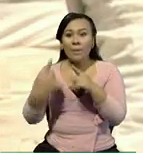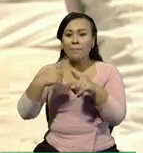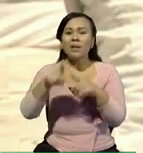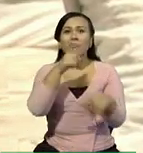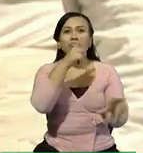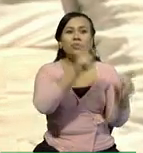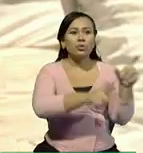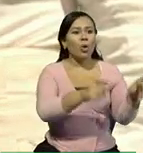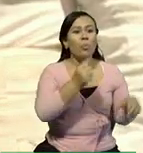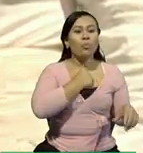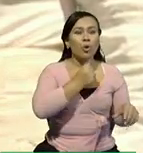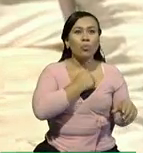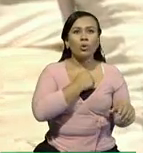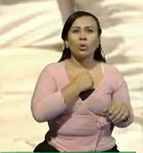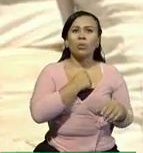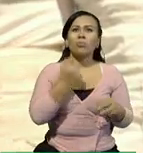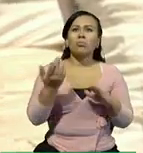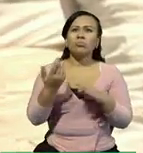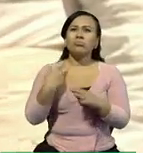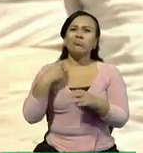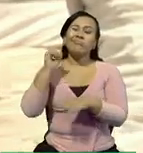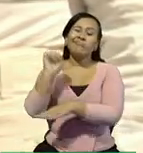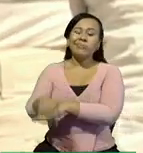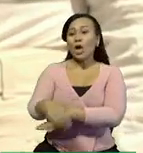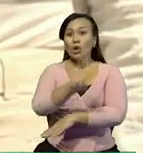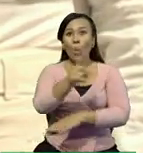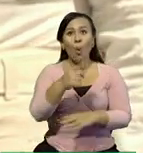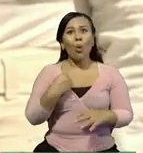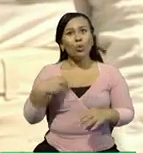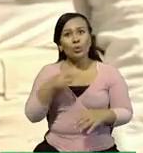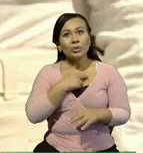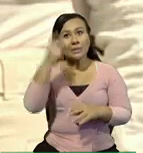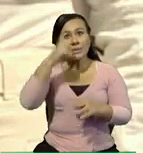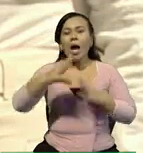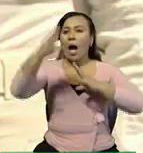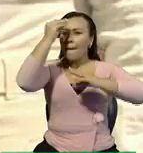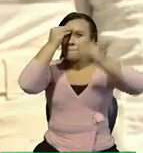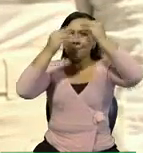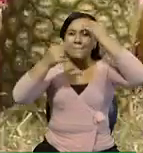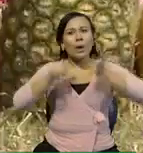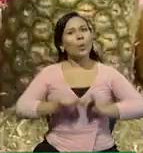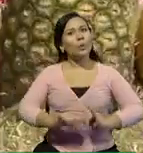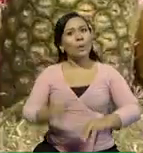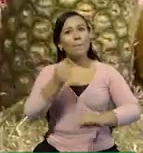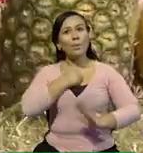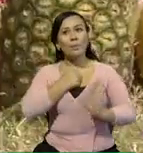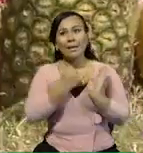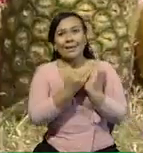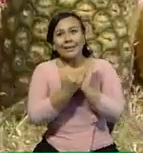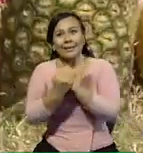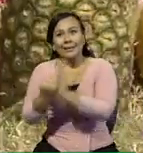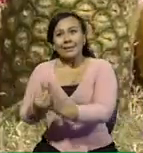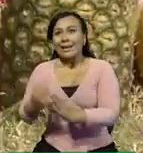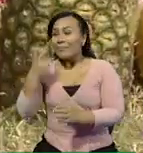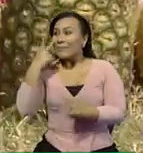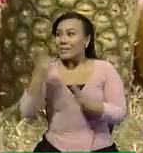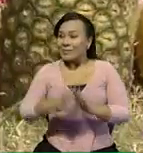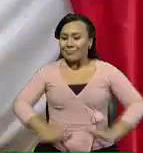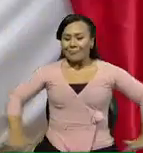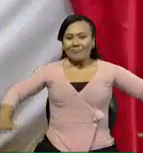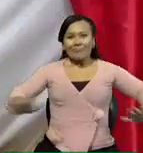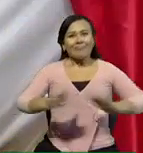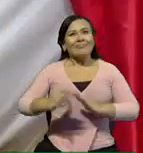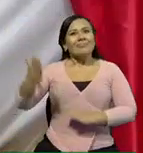muerto. No permitamos que estos saberes ancestrales se pierdan. Este lugar cargado de historia